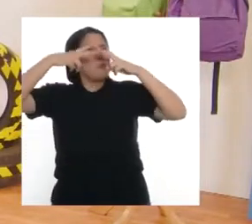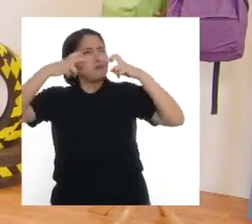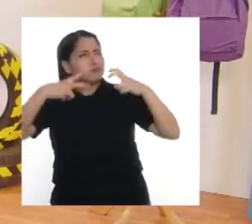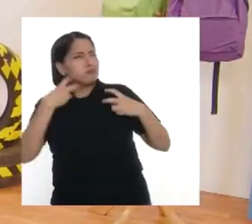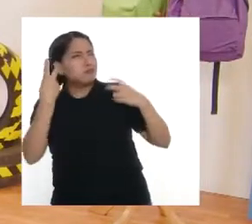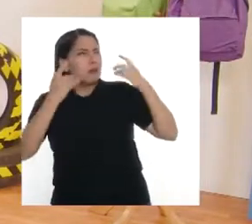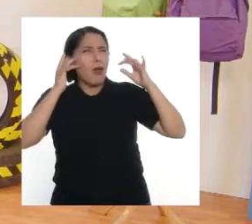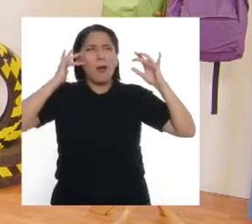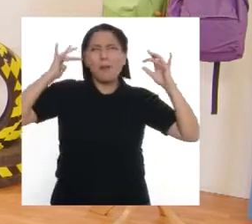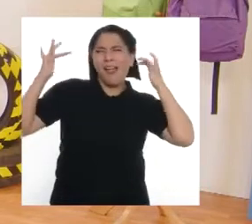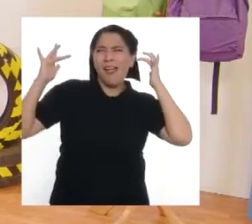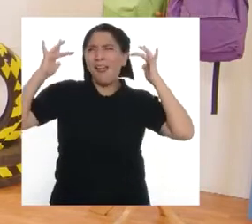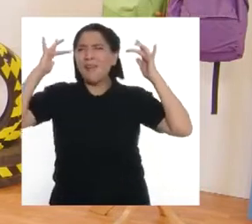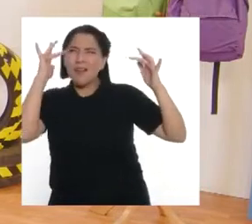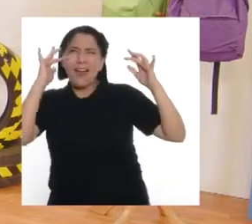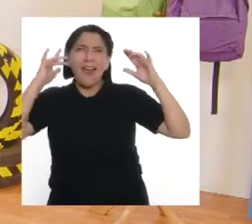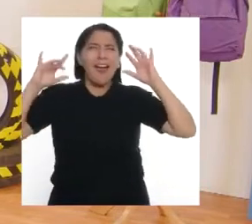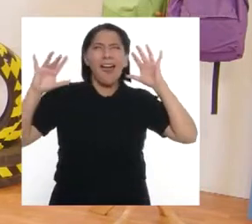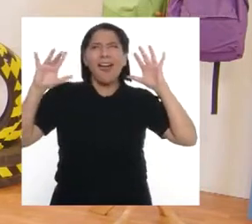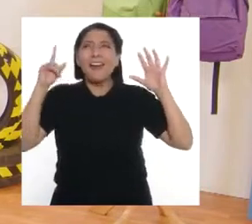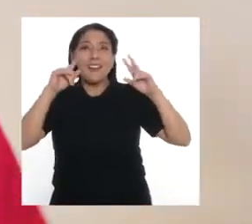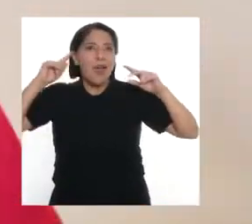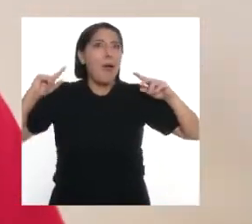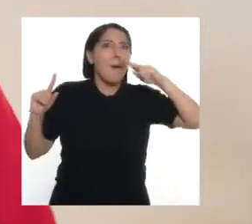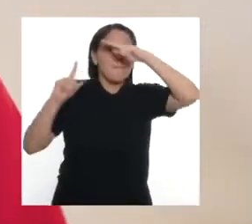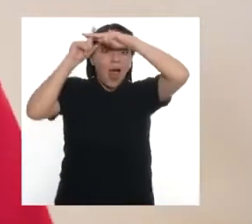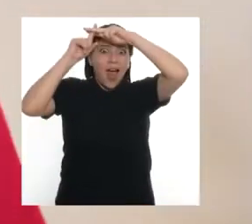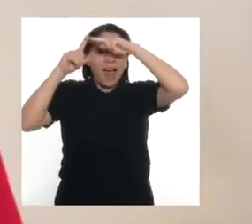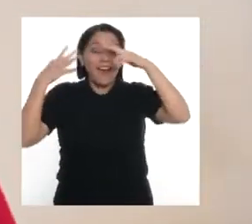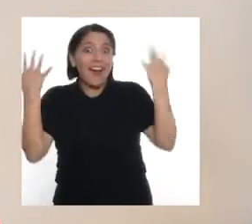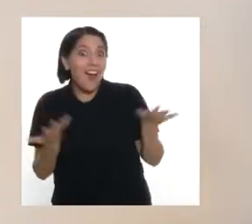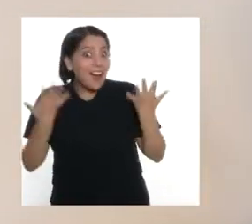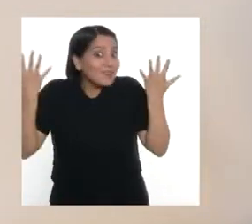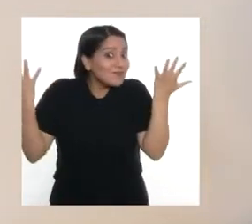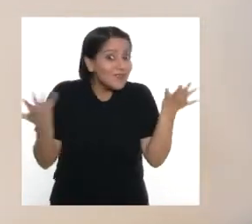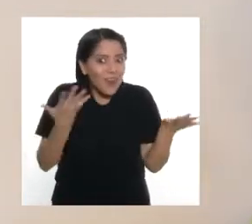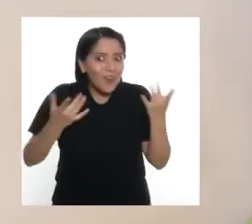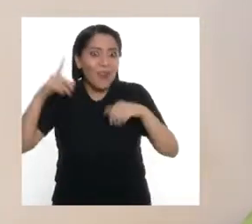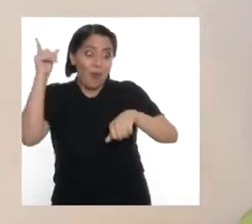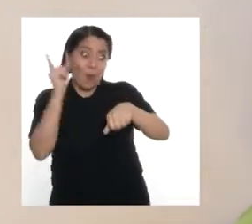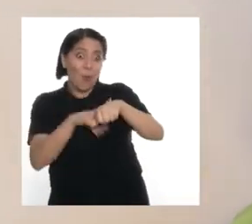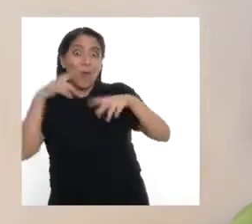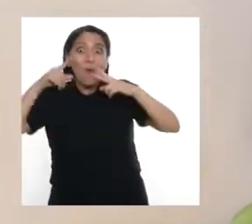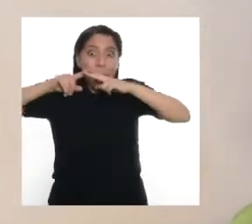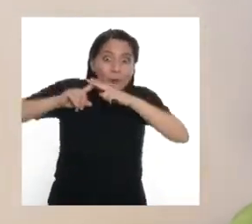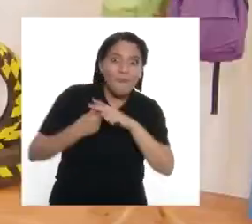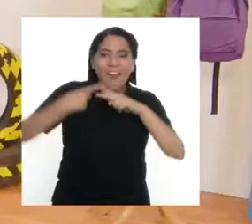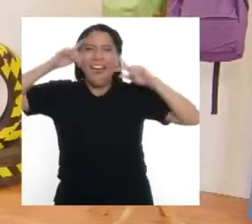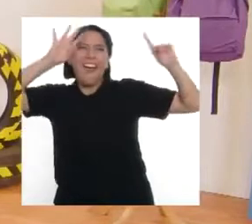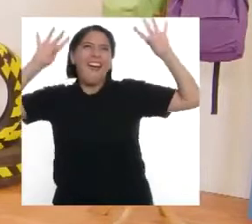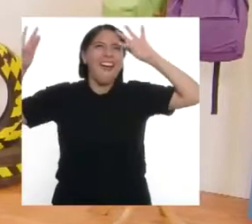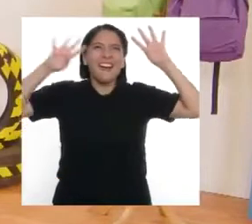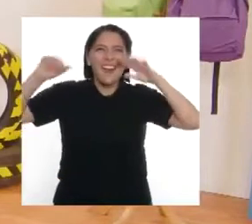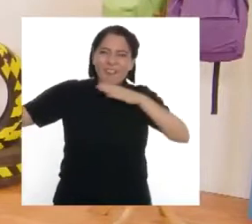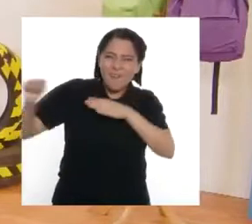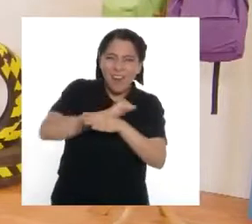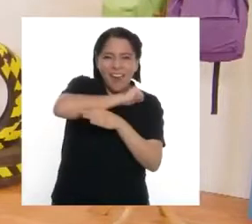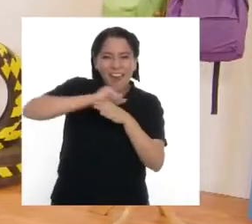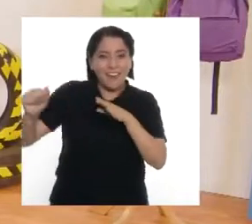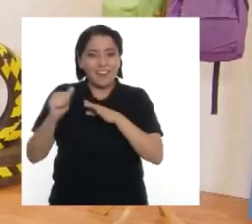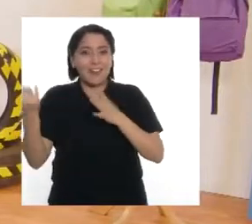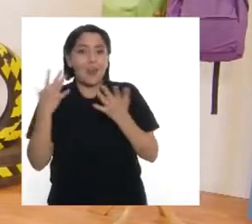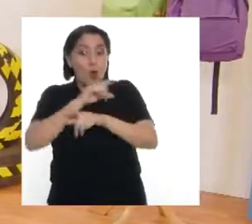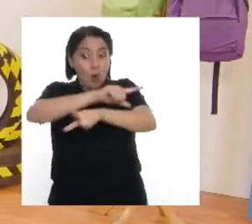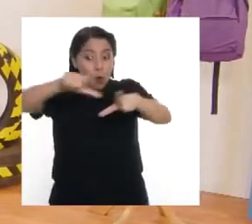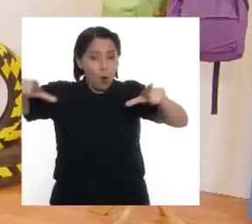explorando distintos sonidos y rimas, se nos ocurrirá algo. Entonces, es momento de crear y practicar. Así es, nos